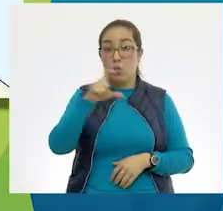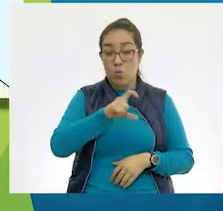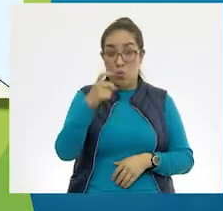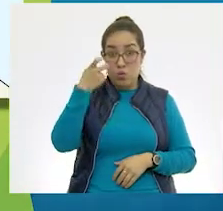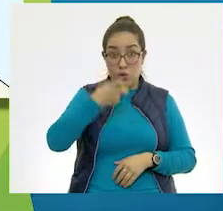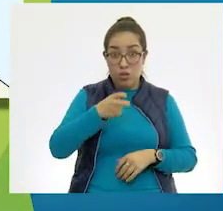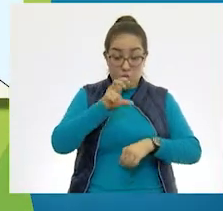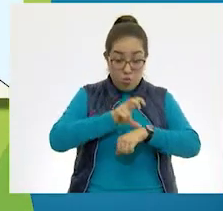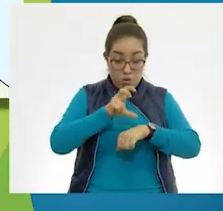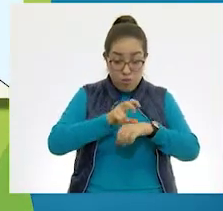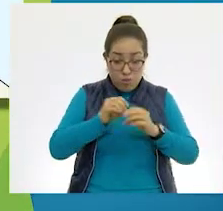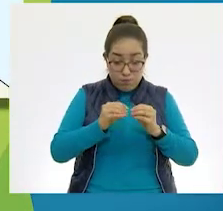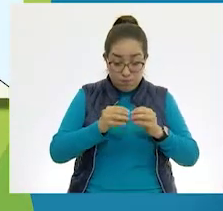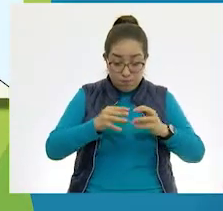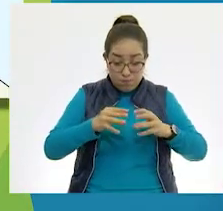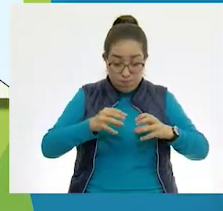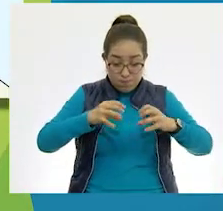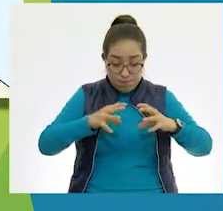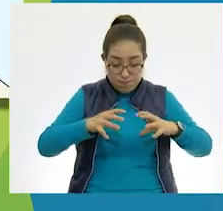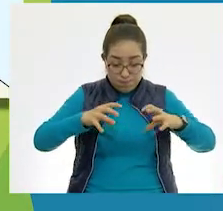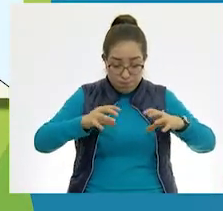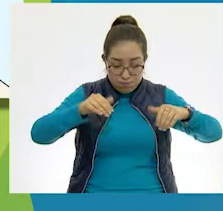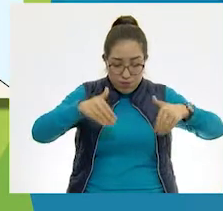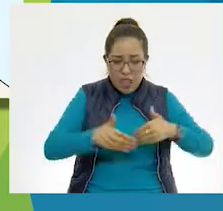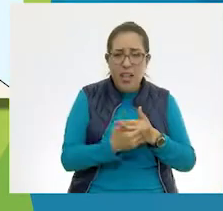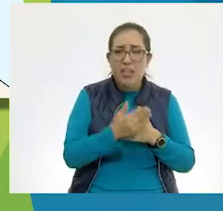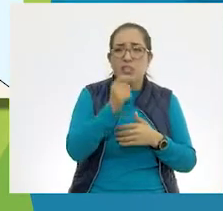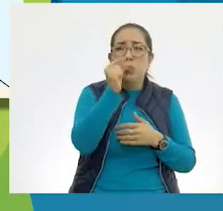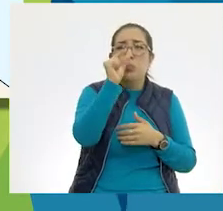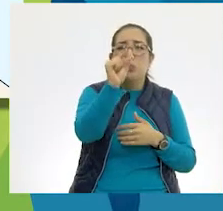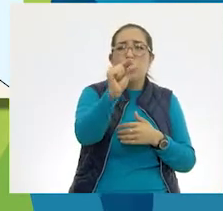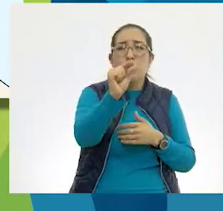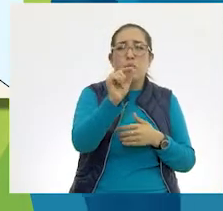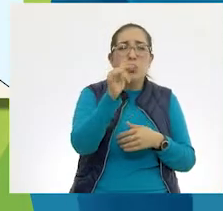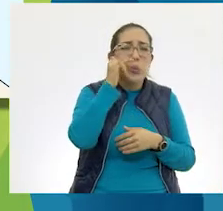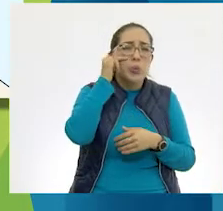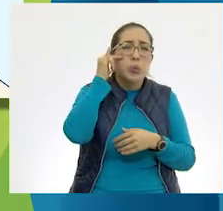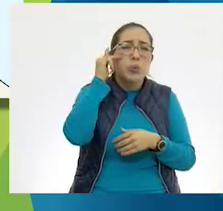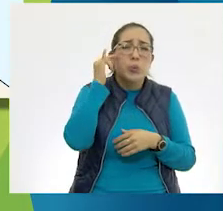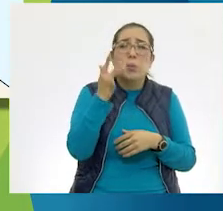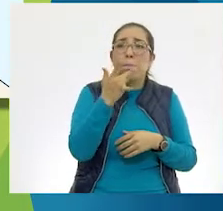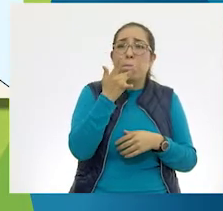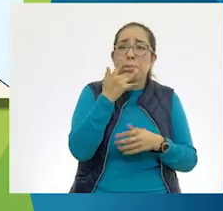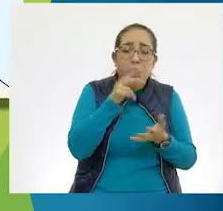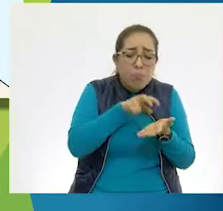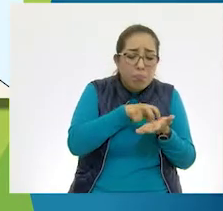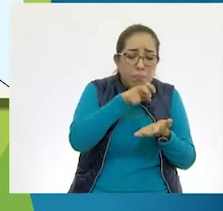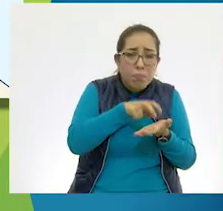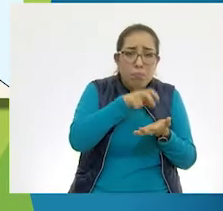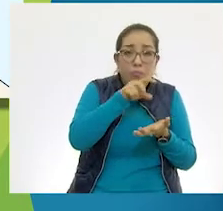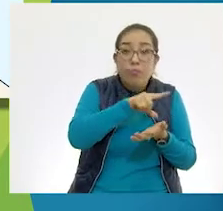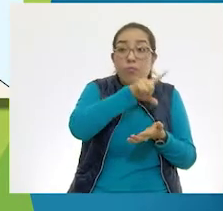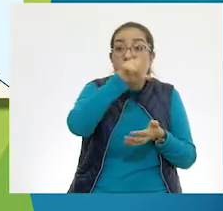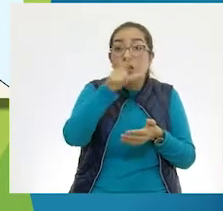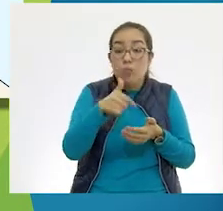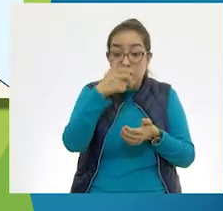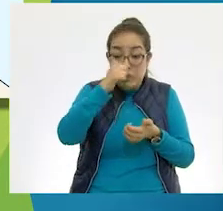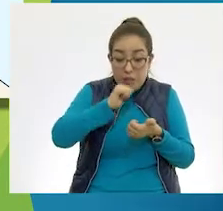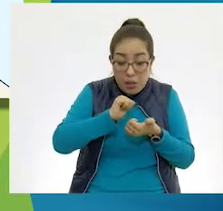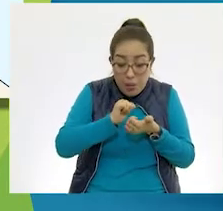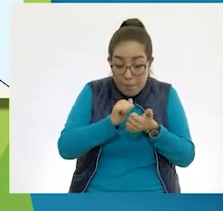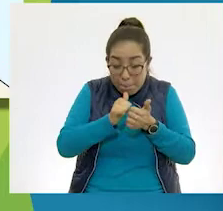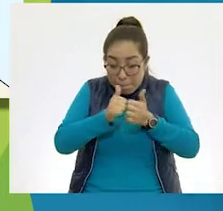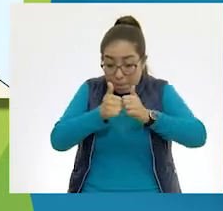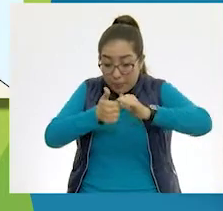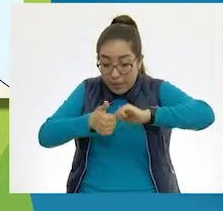desarrollan los embriones, nacen los renacuajos que después de vivir un tiempo en el agua, pasarán por una metamorfosis